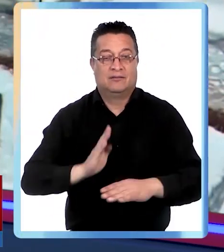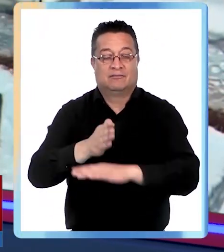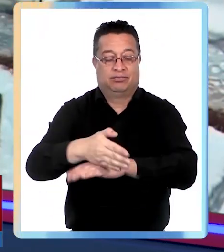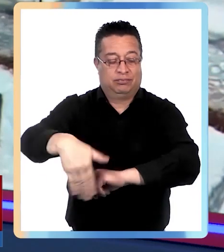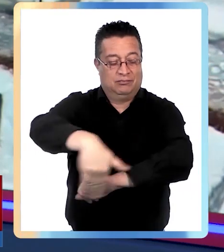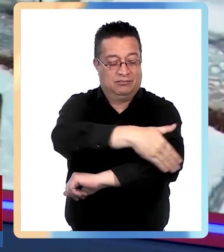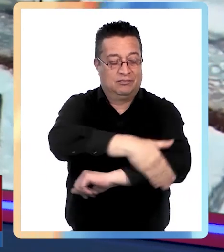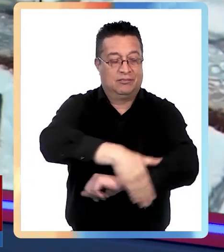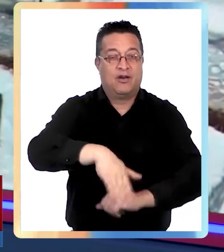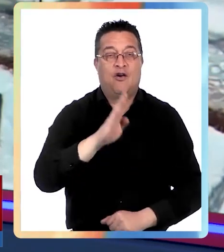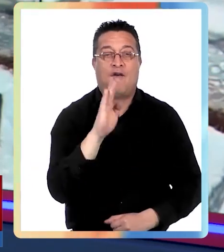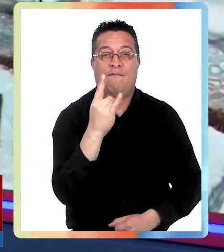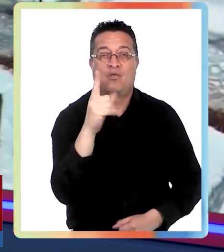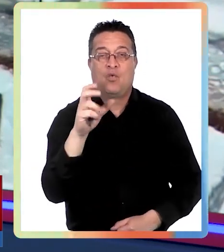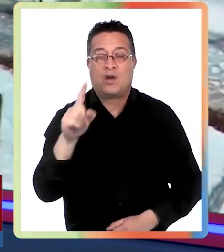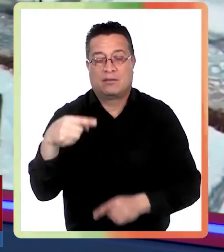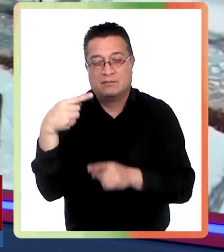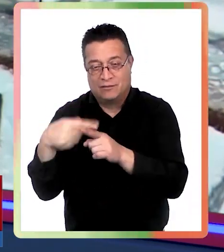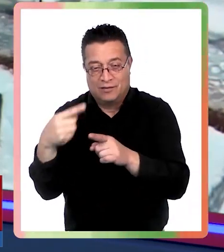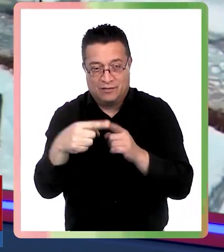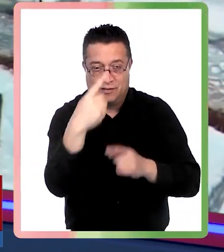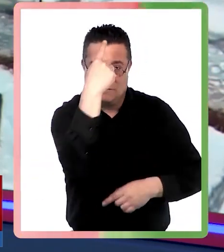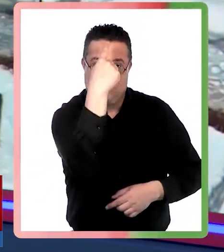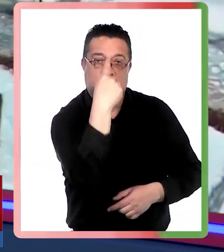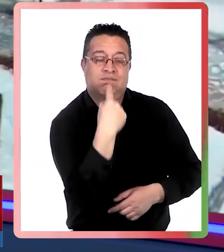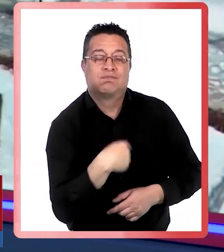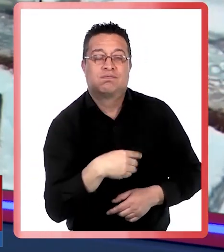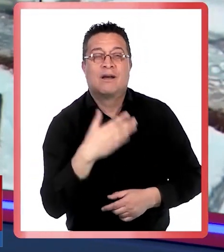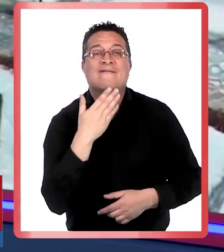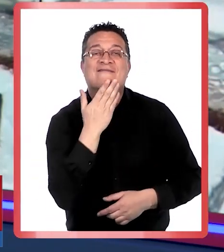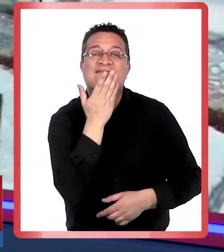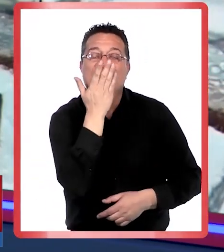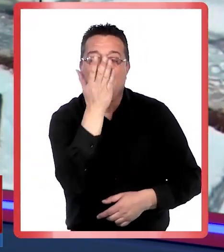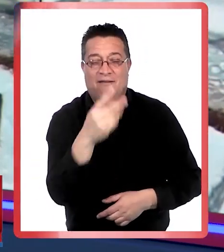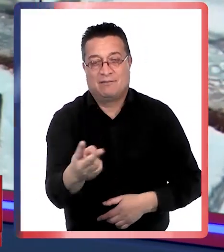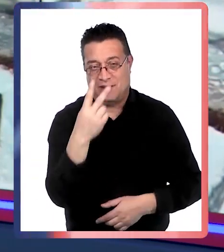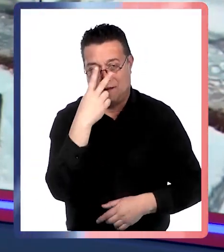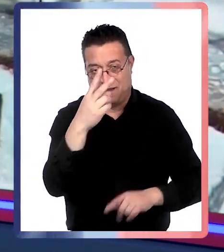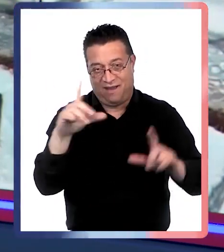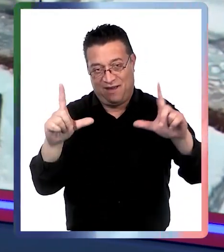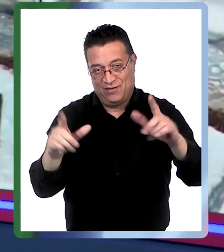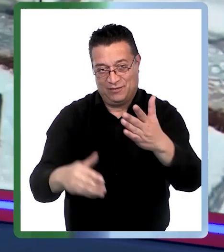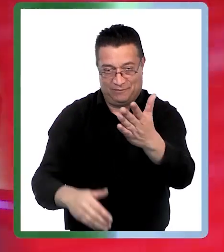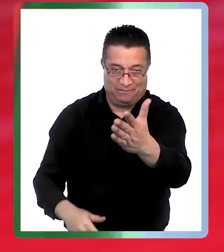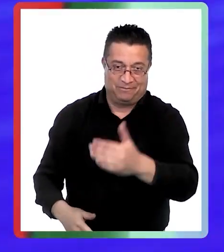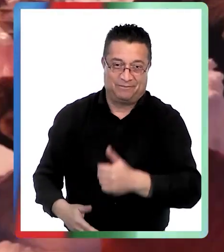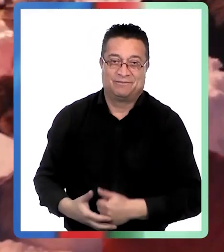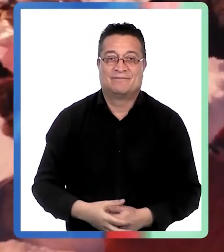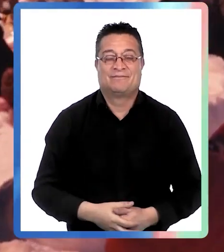bulnes para construir una gran variedad de obras de nieve lo vemos en la nota de itv